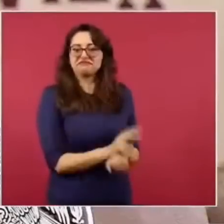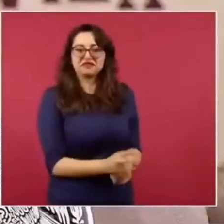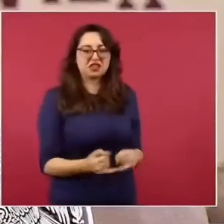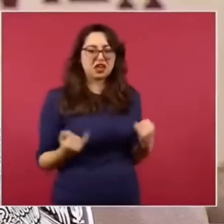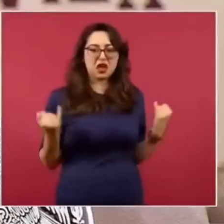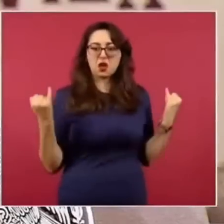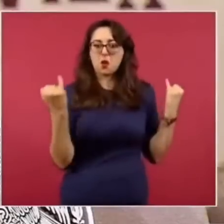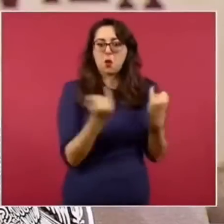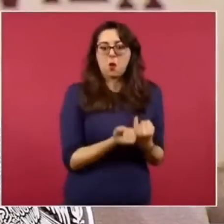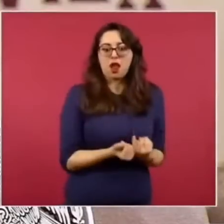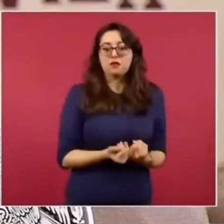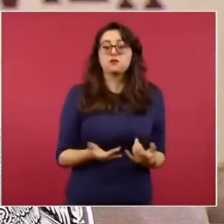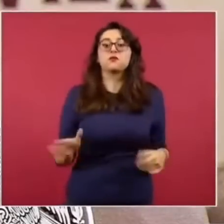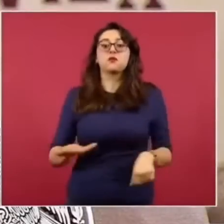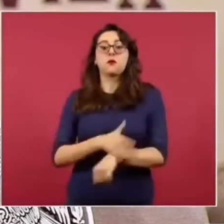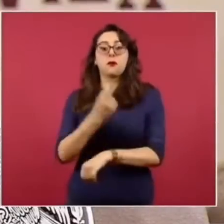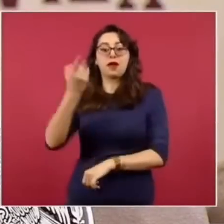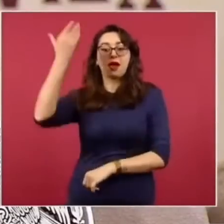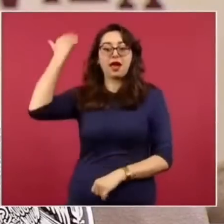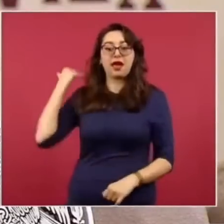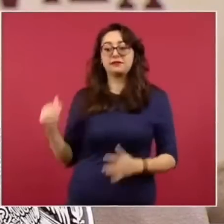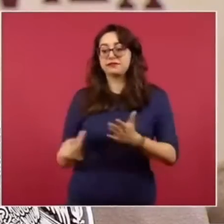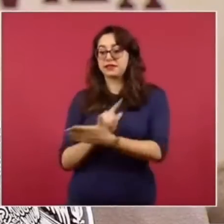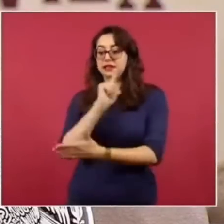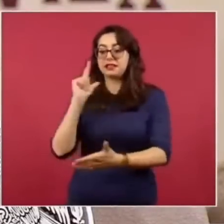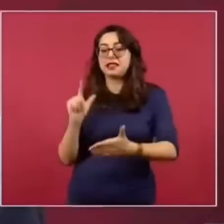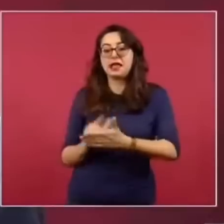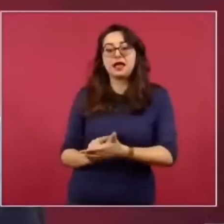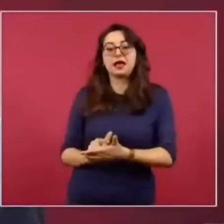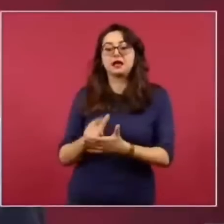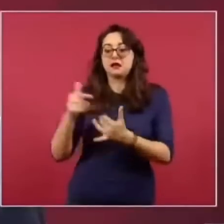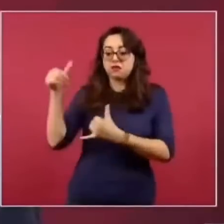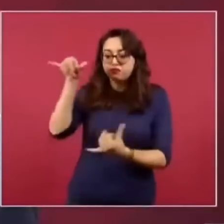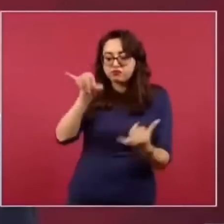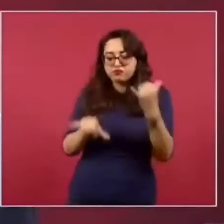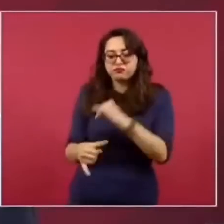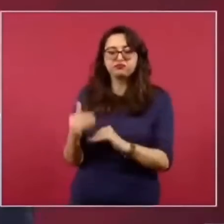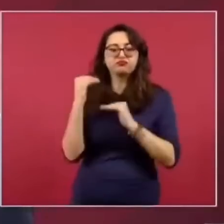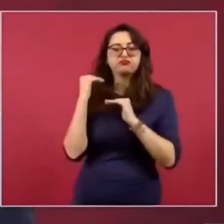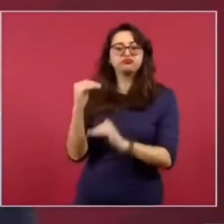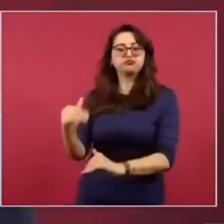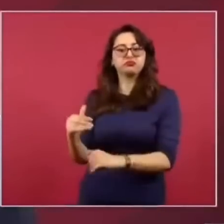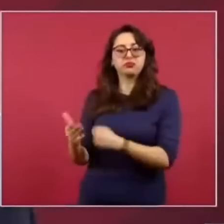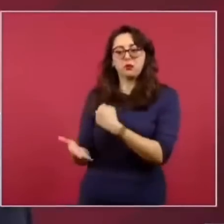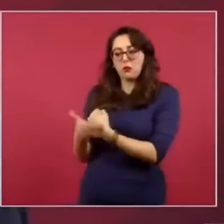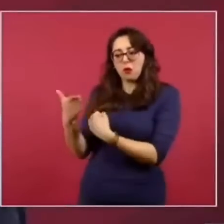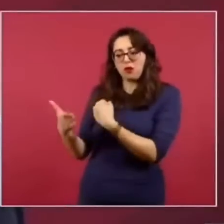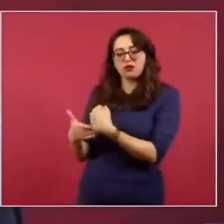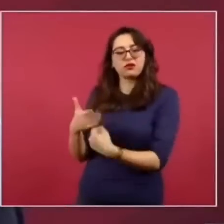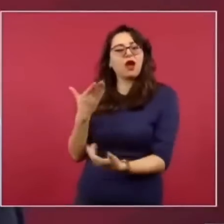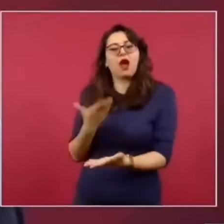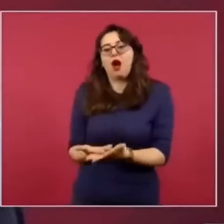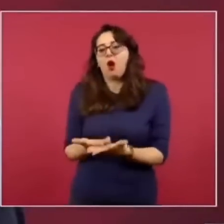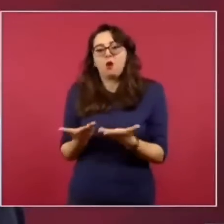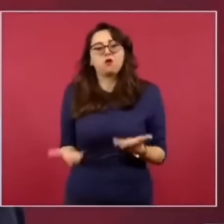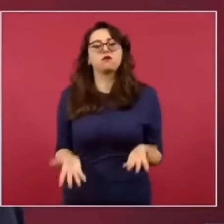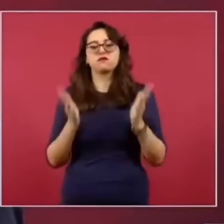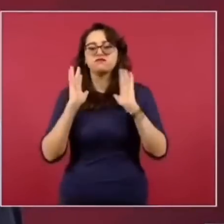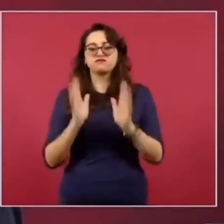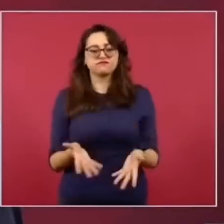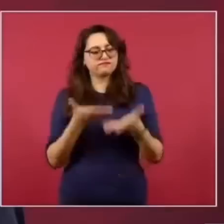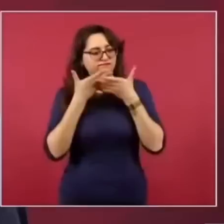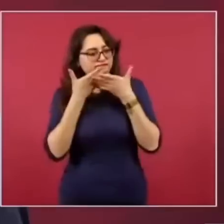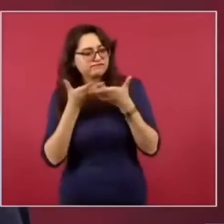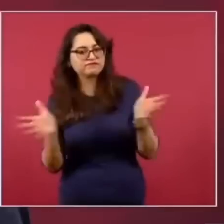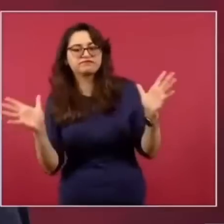registro dinámico de cuáles son estos precursores y poder atenderlos de la manera más oportuna. Es probable que en México exista no